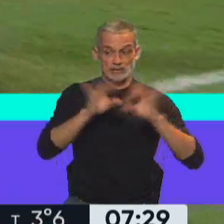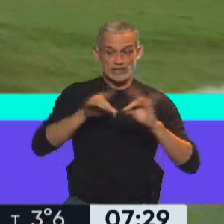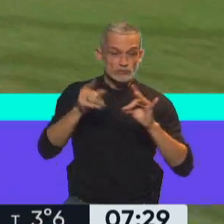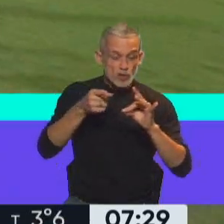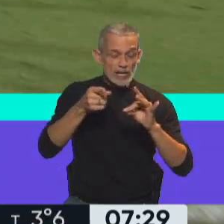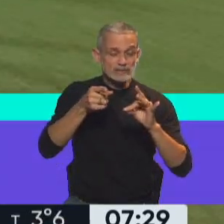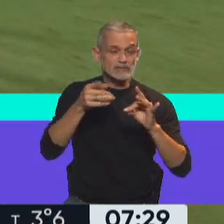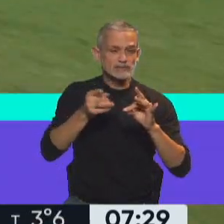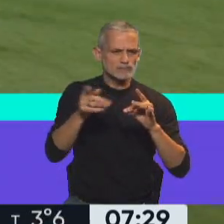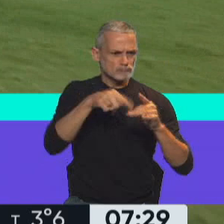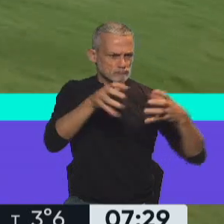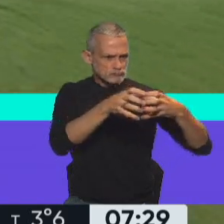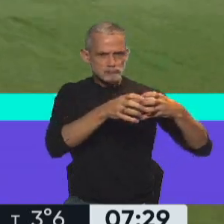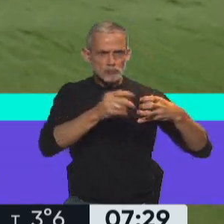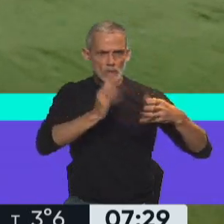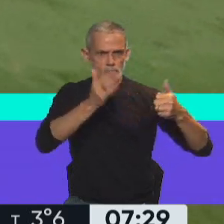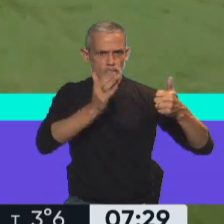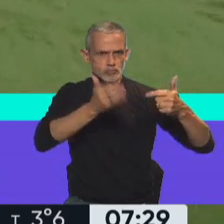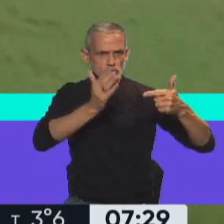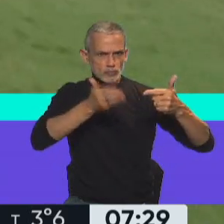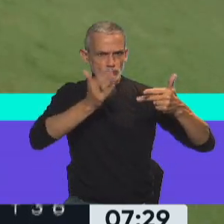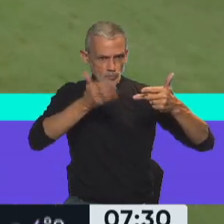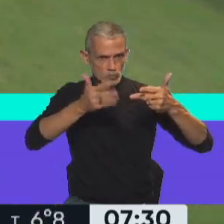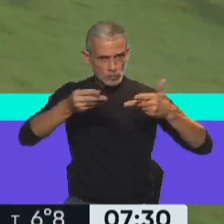selecciones importantes.